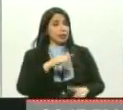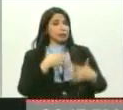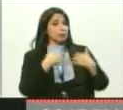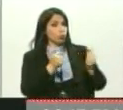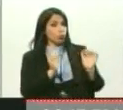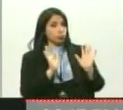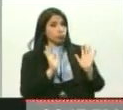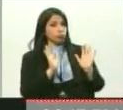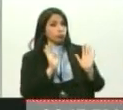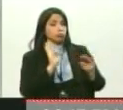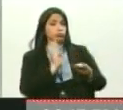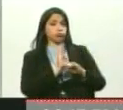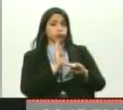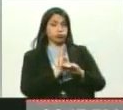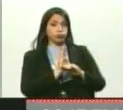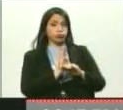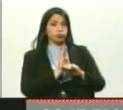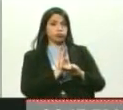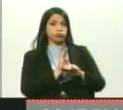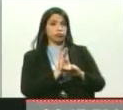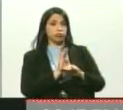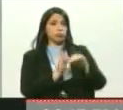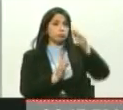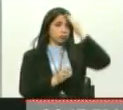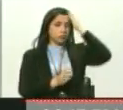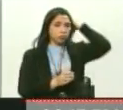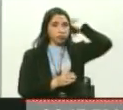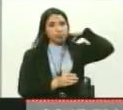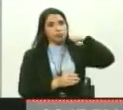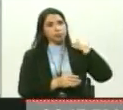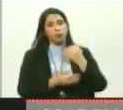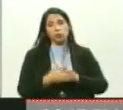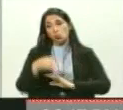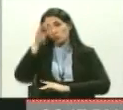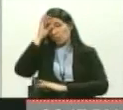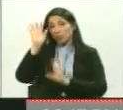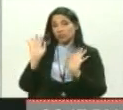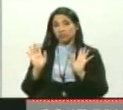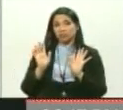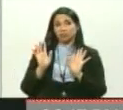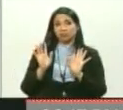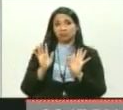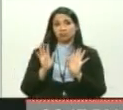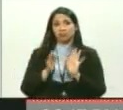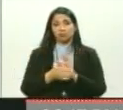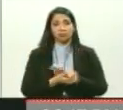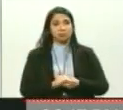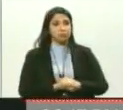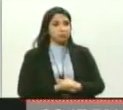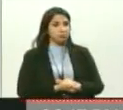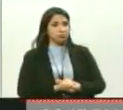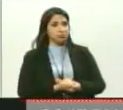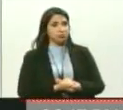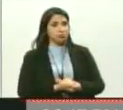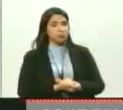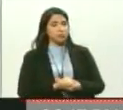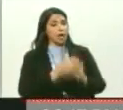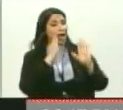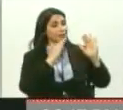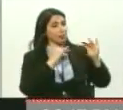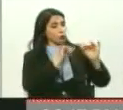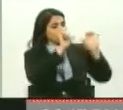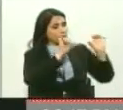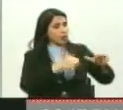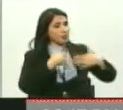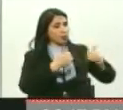que están cubiertos por el seguro. No sabía, fíjate, me entero por ti. Sí, que los ha atendido el sistema de